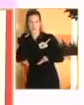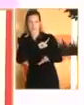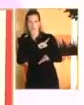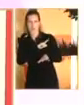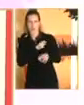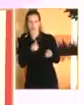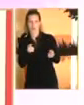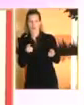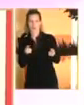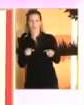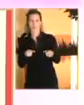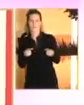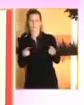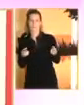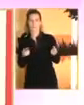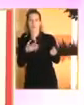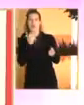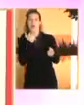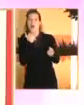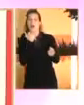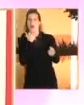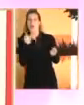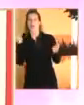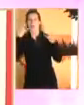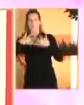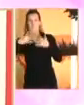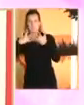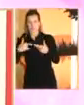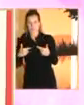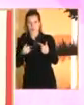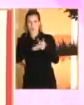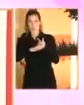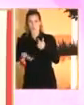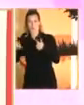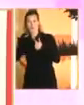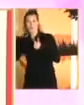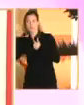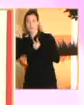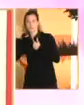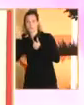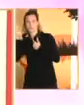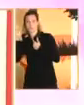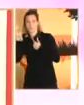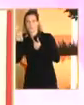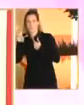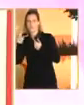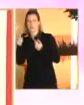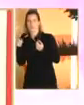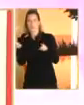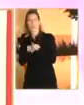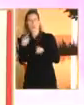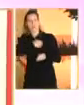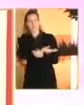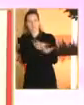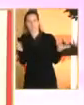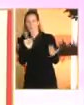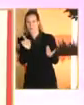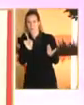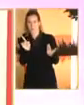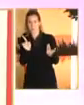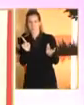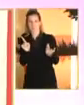matemático. Uh-huh. En el que el niño no nos oye como tal, nos oye mediante impulsos, y él entiende que